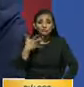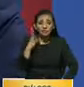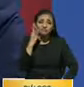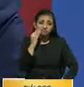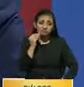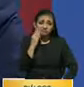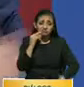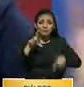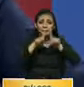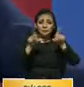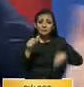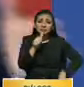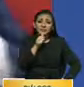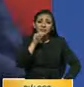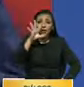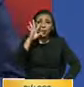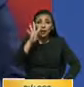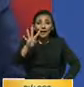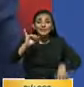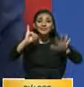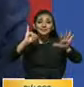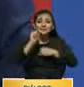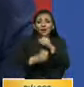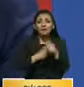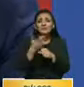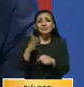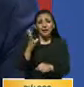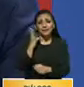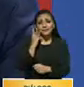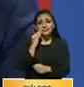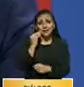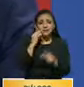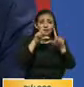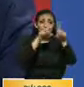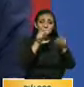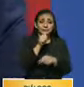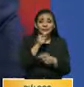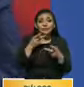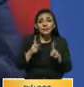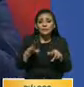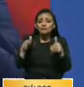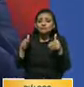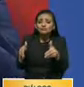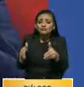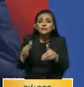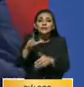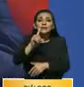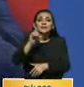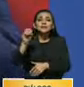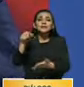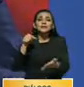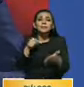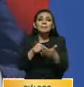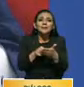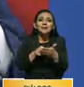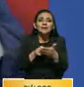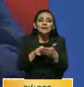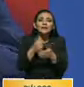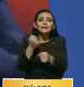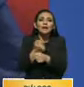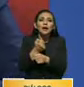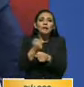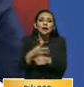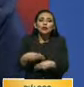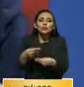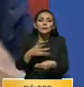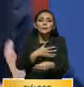campo privado durante 46 años y también en el campo cívico, más de 100.000 empleos